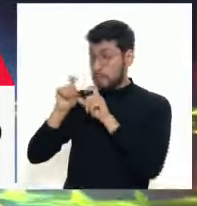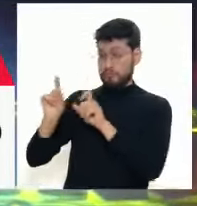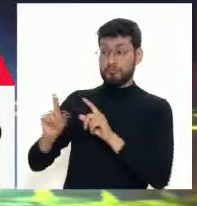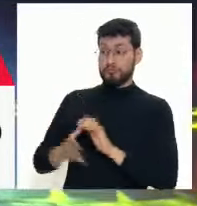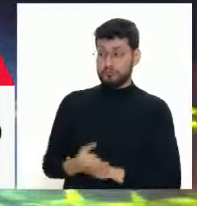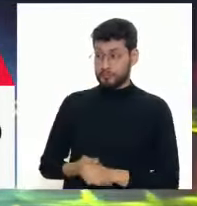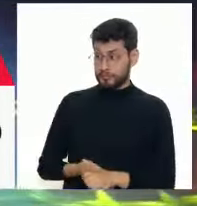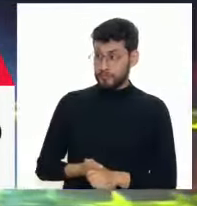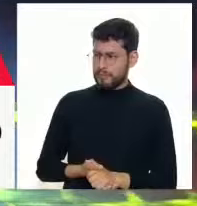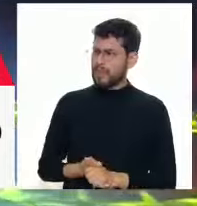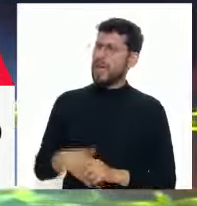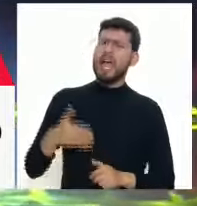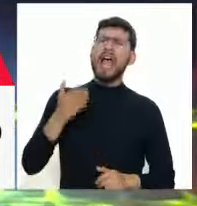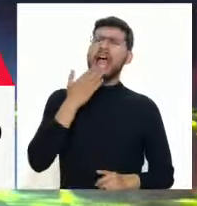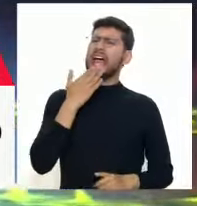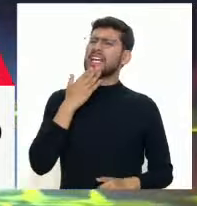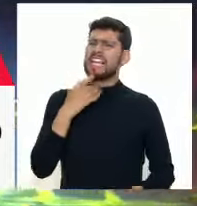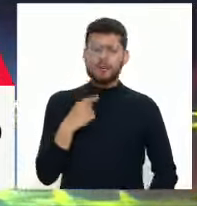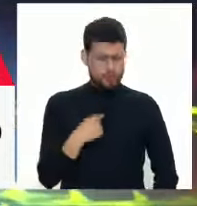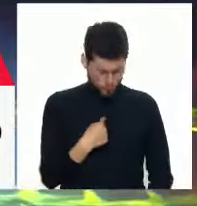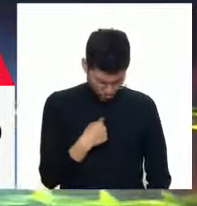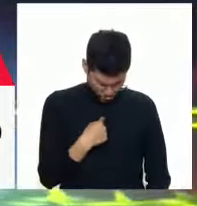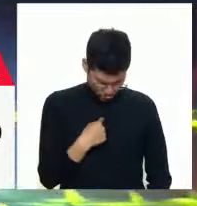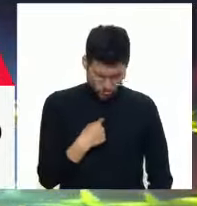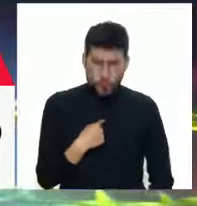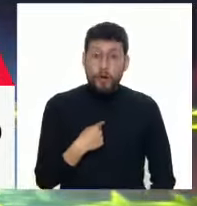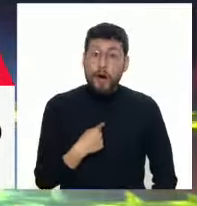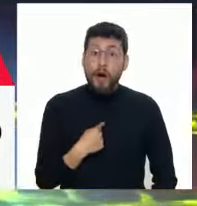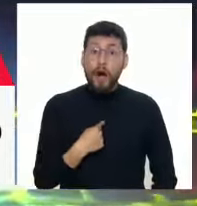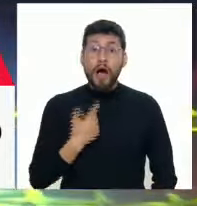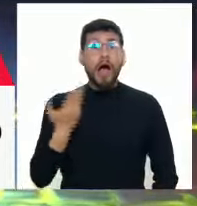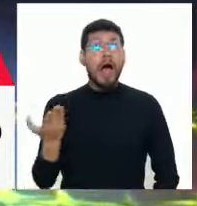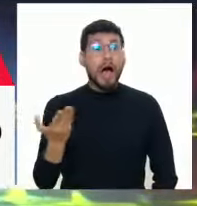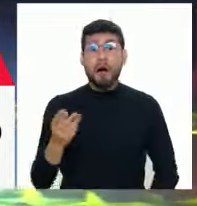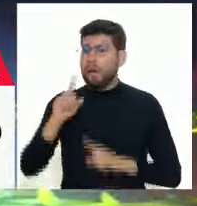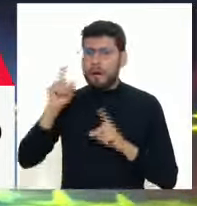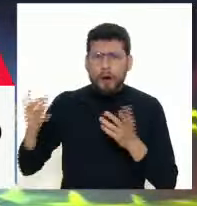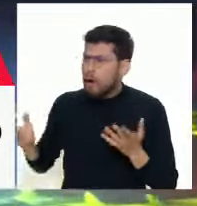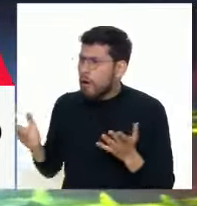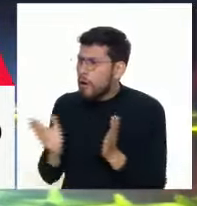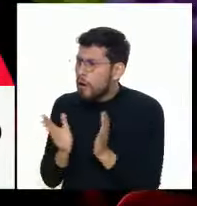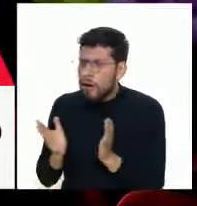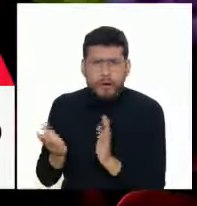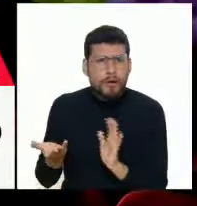pregunta. ¿Quién soy yo? Esta pregunta... ¿Cómo?